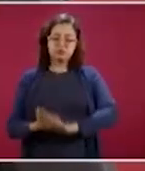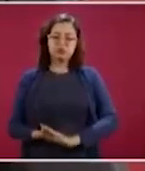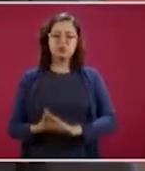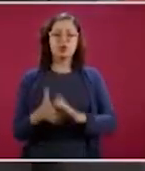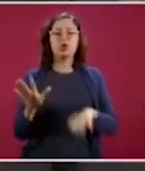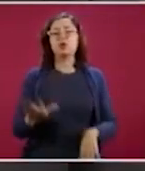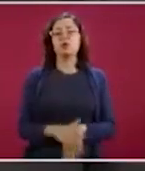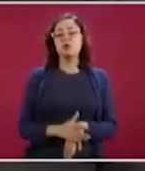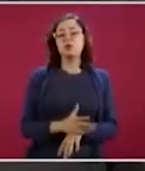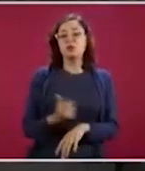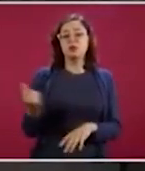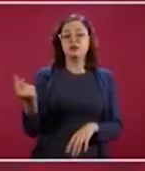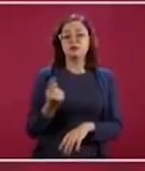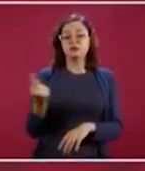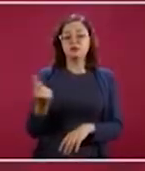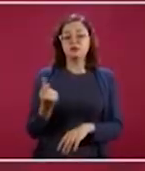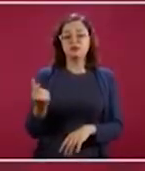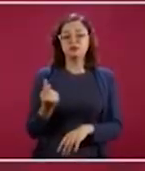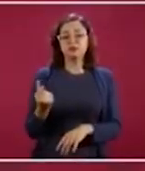por qué